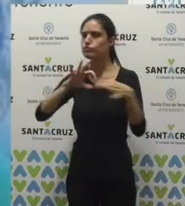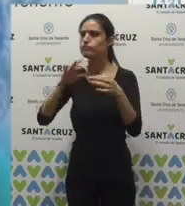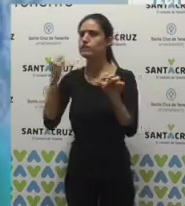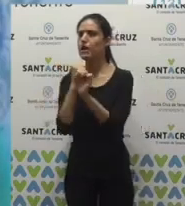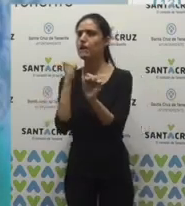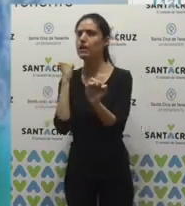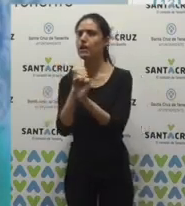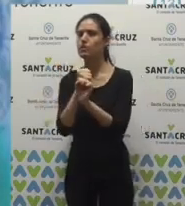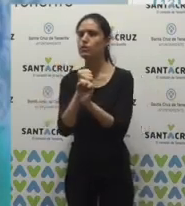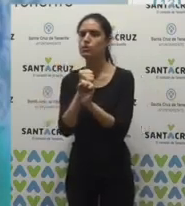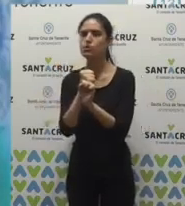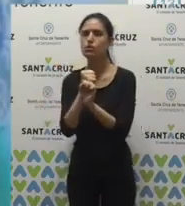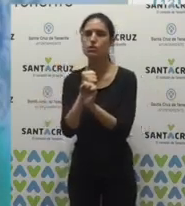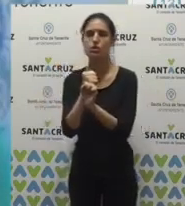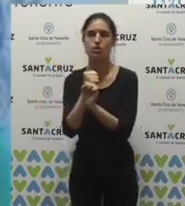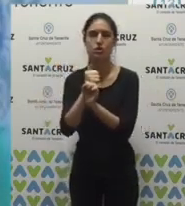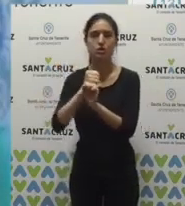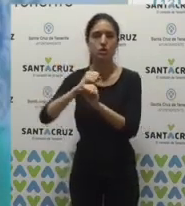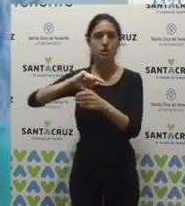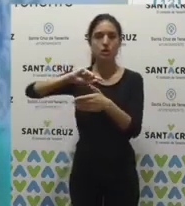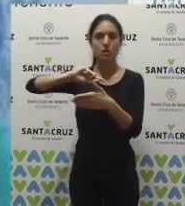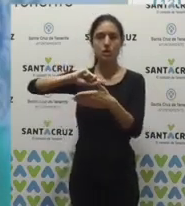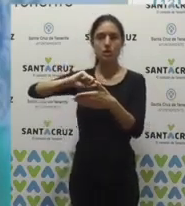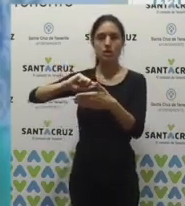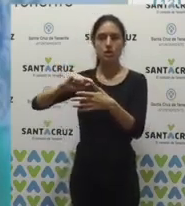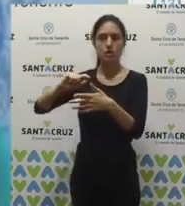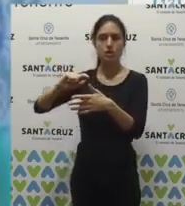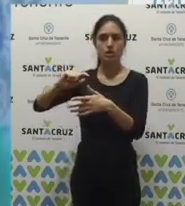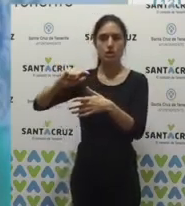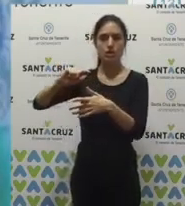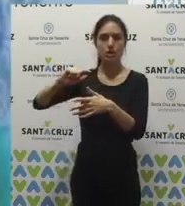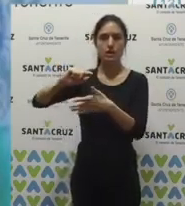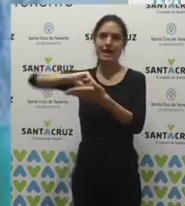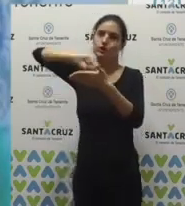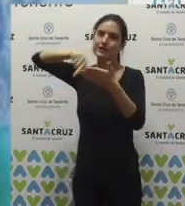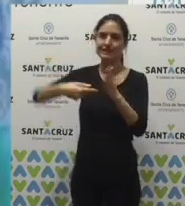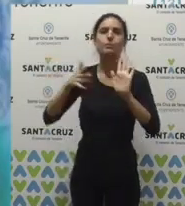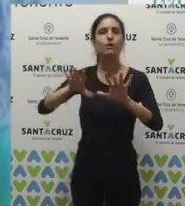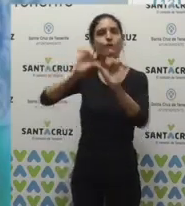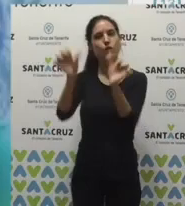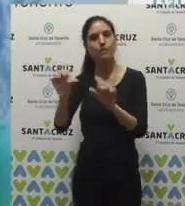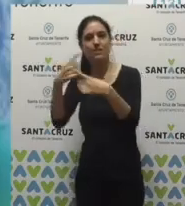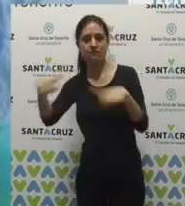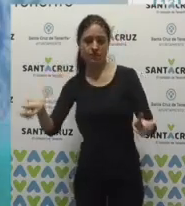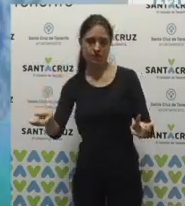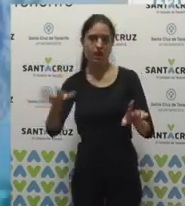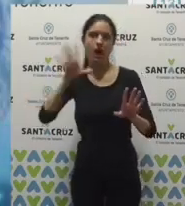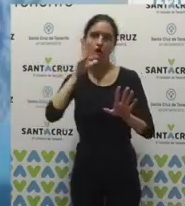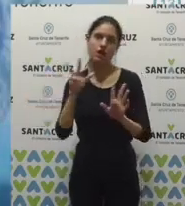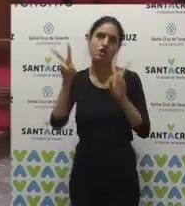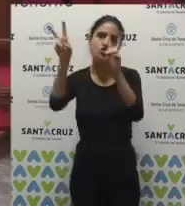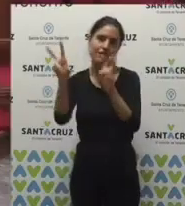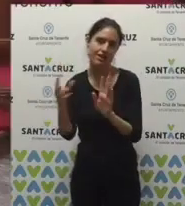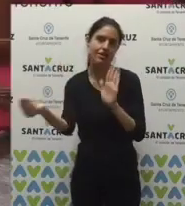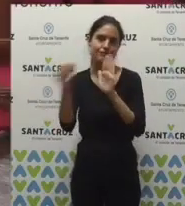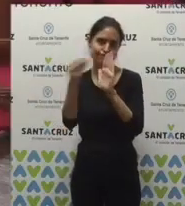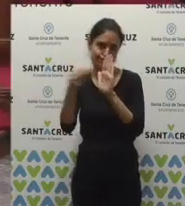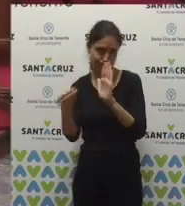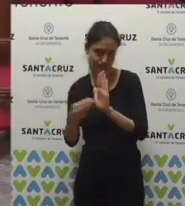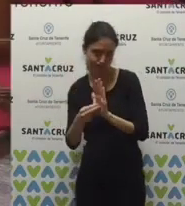el género la contratación del otro de otra manera introduciendo novedades como que la intervención